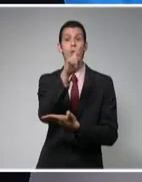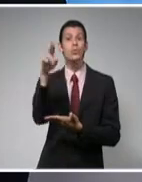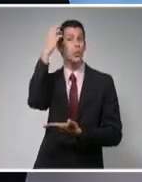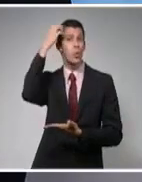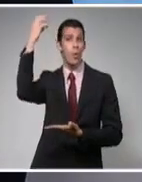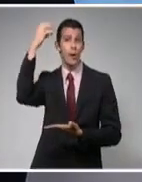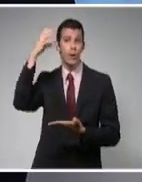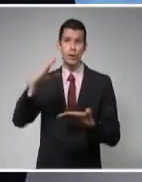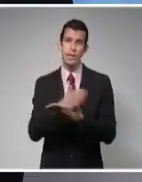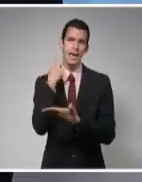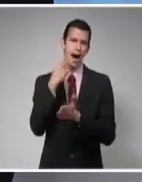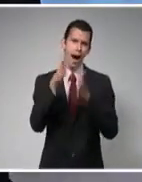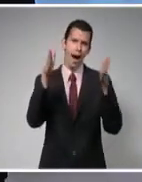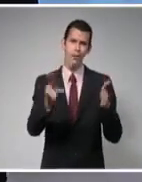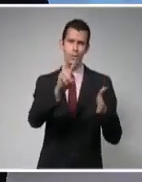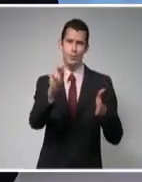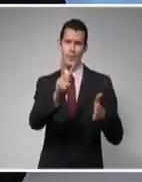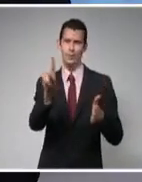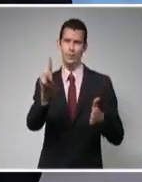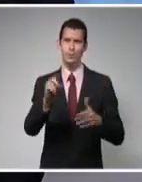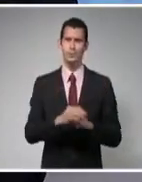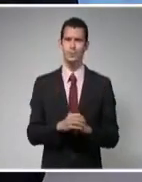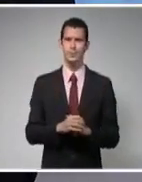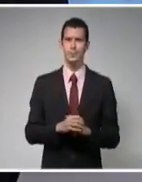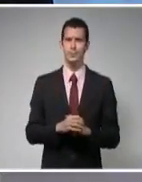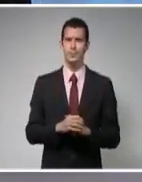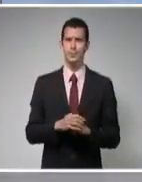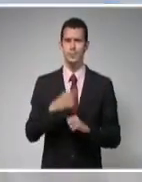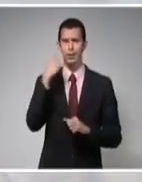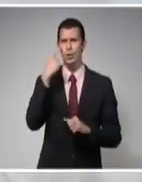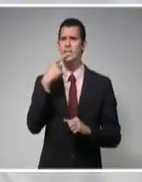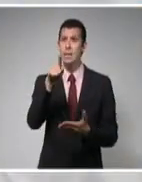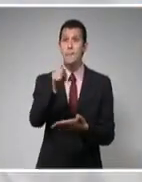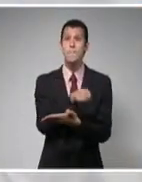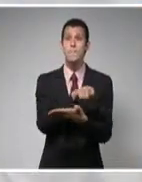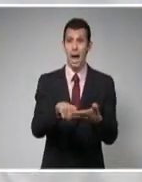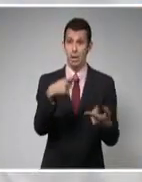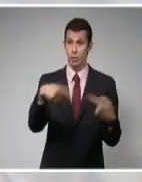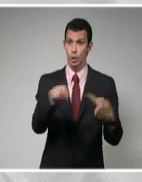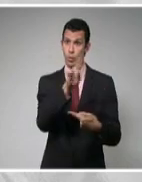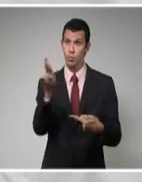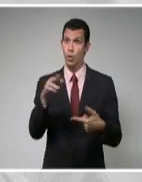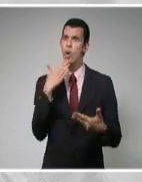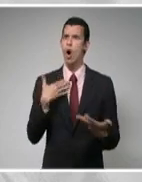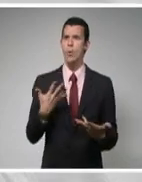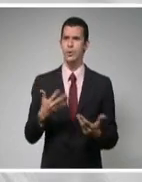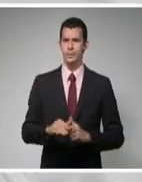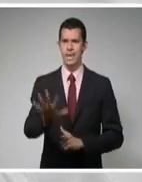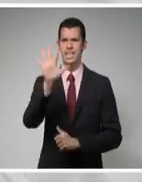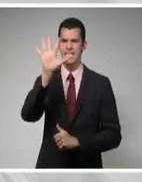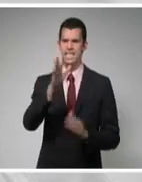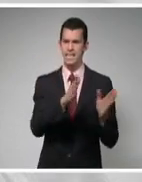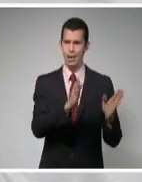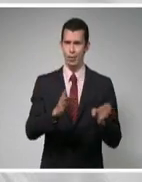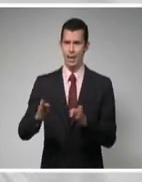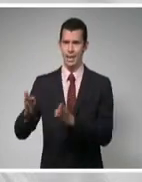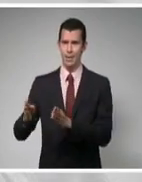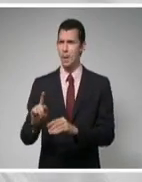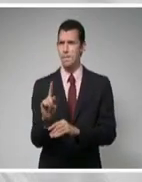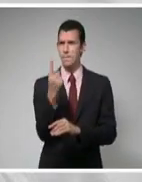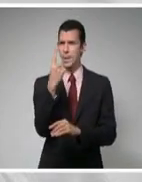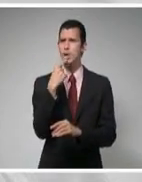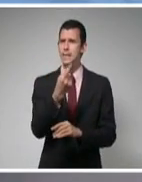en cinco grandes etapas. Primera etapa, diálogo nacional entre opositores. Eso hay que lograrlo en